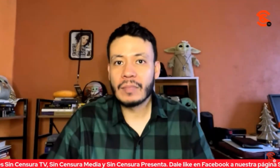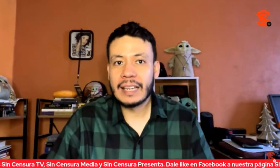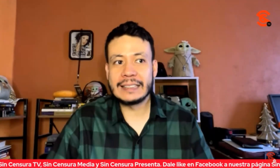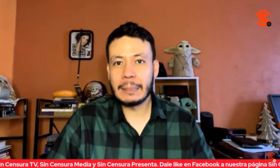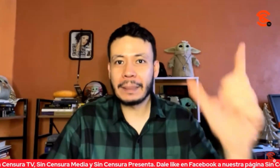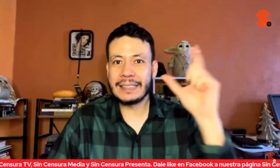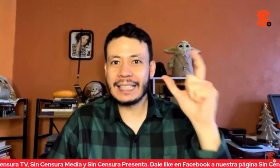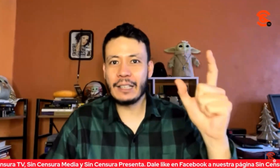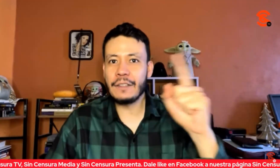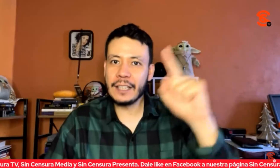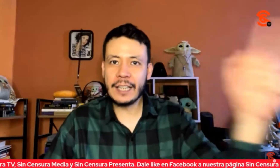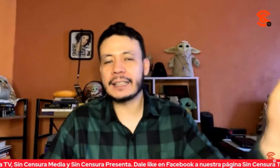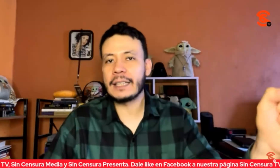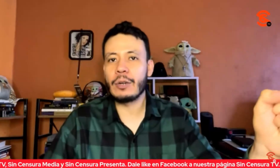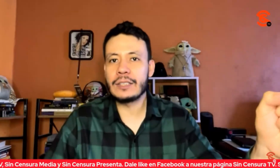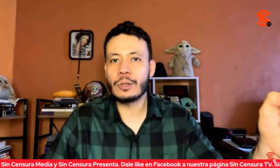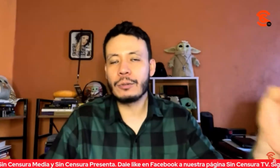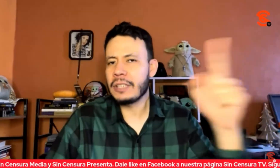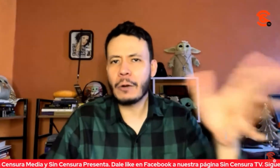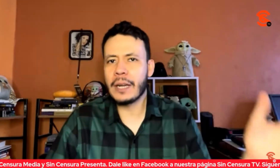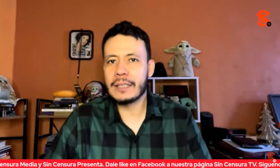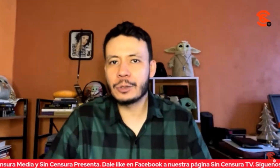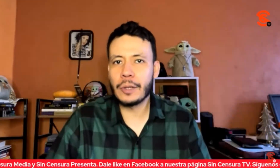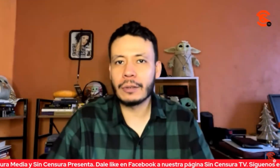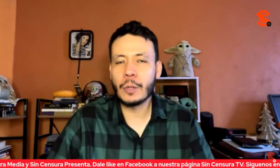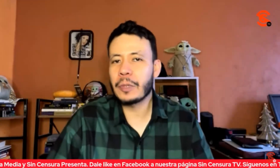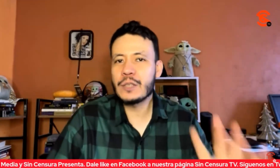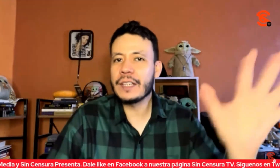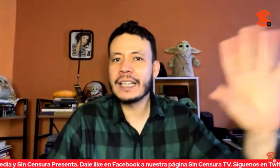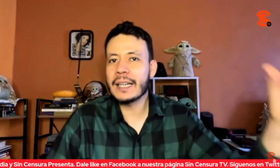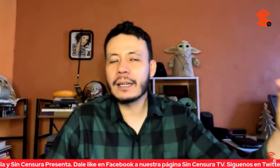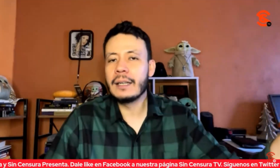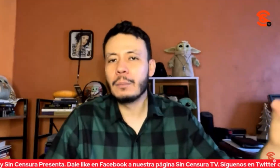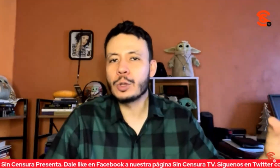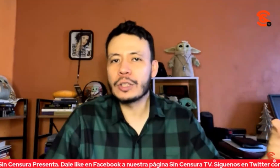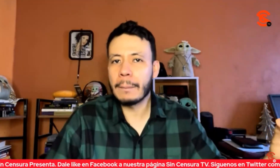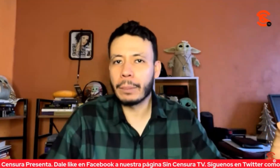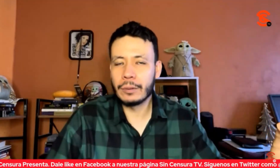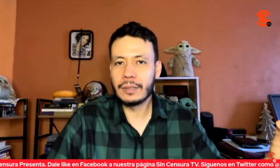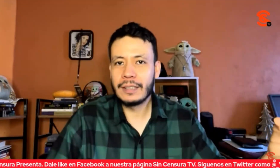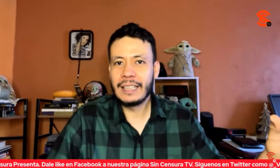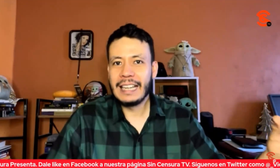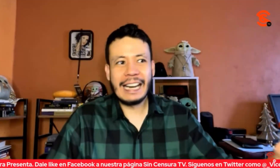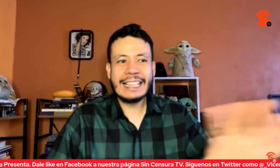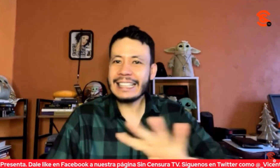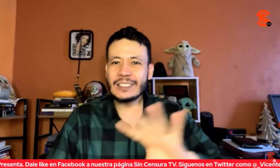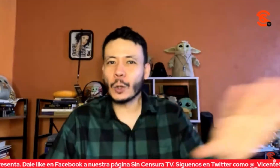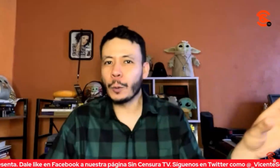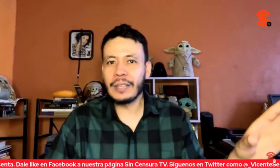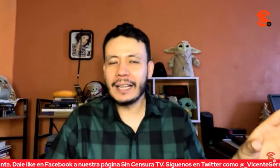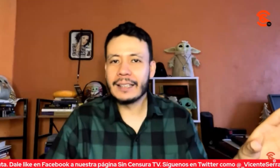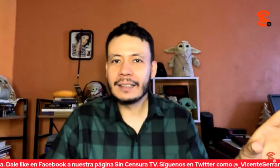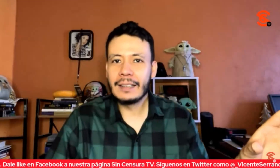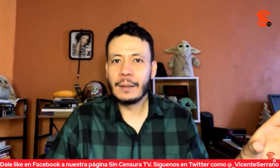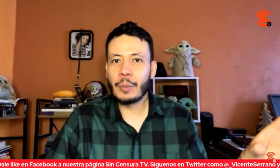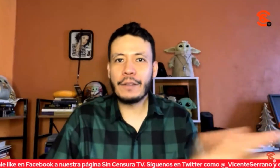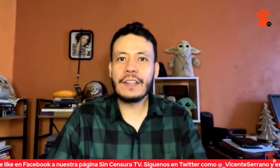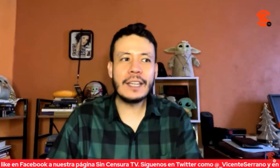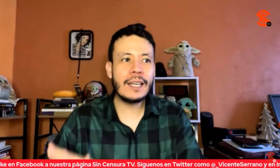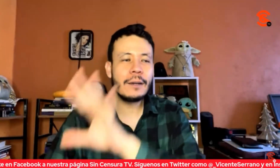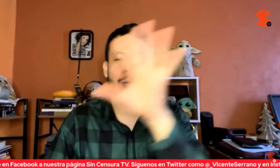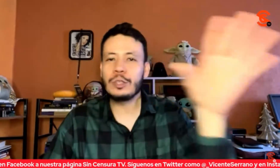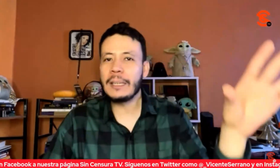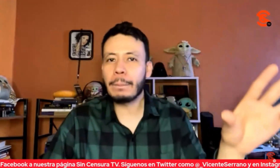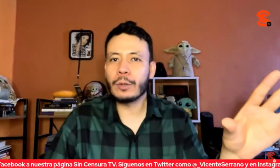presidente, que si el presidente fingiera ser honesto, ya lo hubieran destruido. No puedes fingir mucho tiempo. La gente que es corrupta